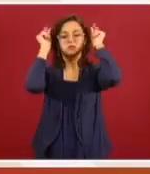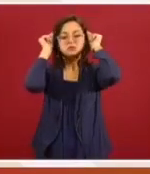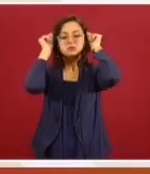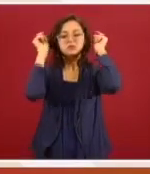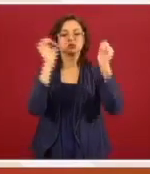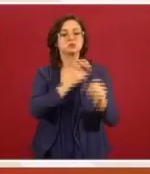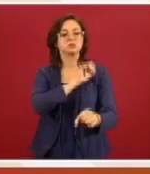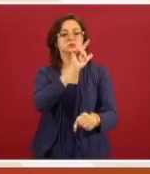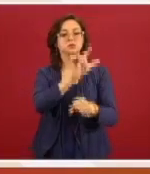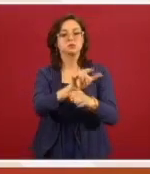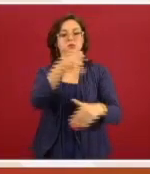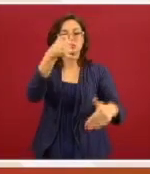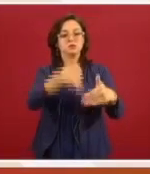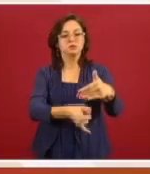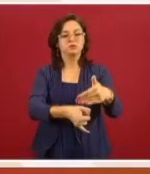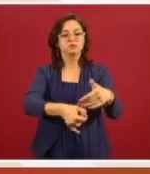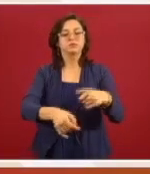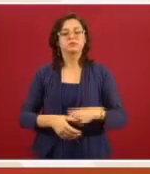especializados.